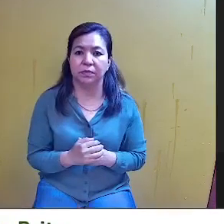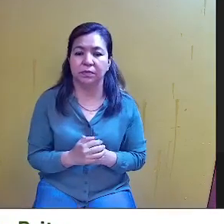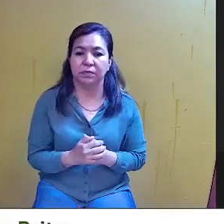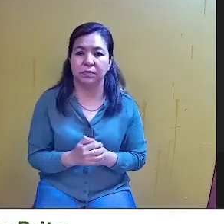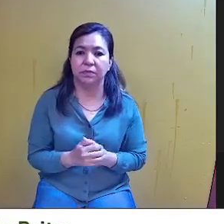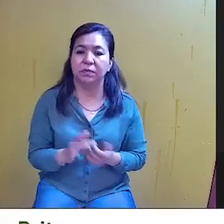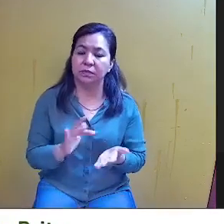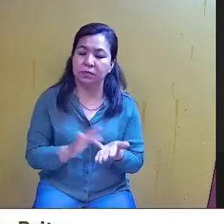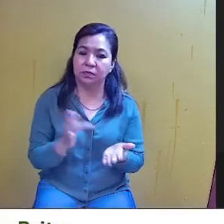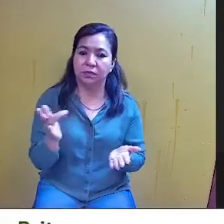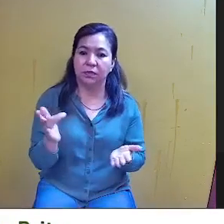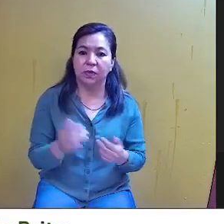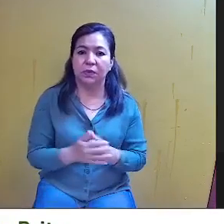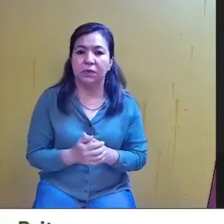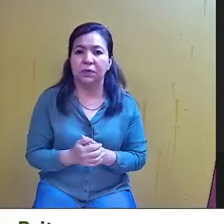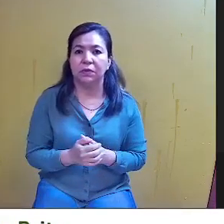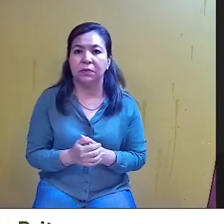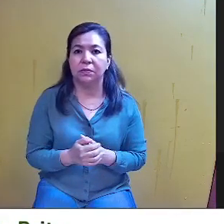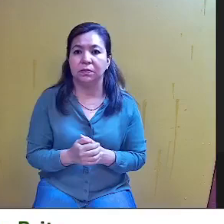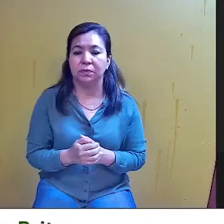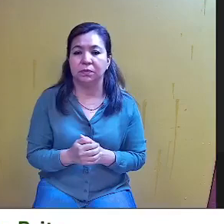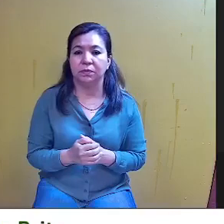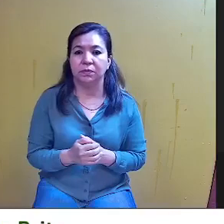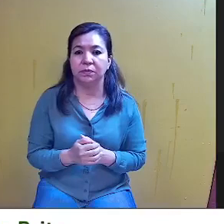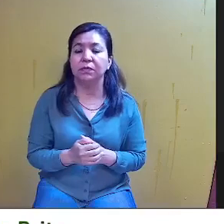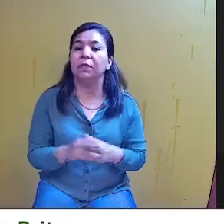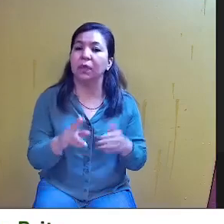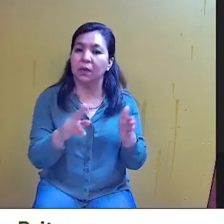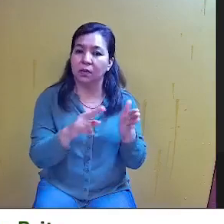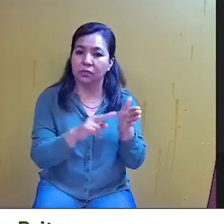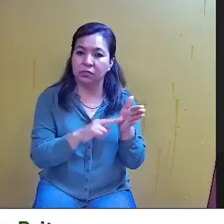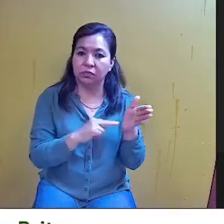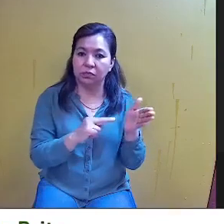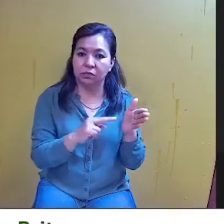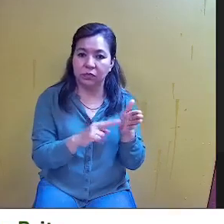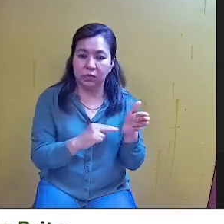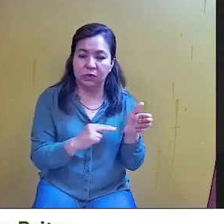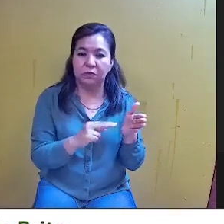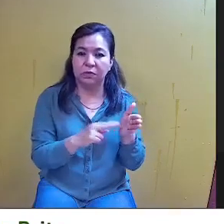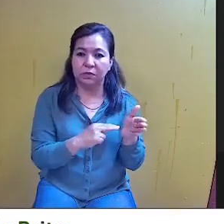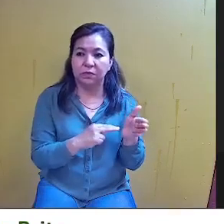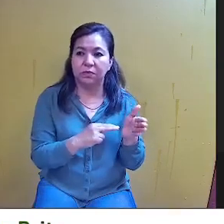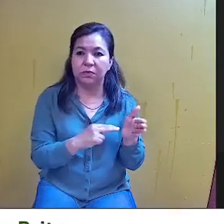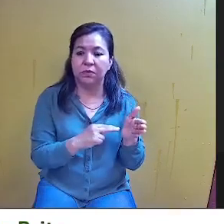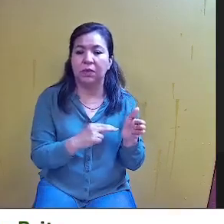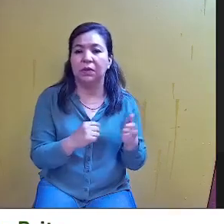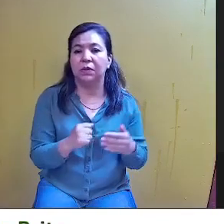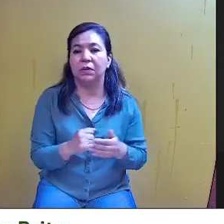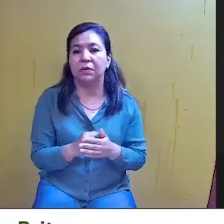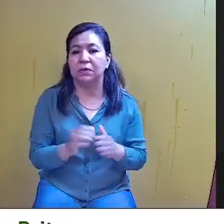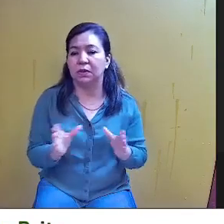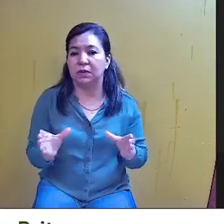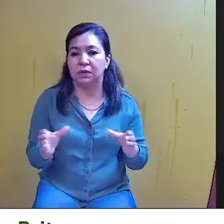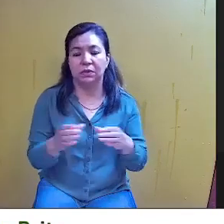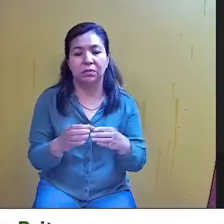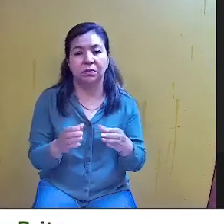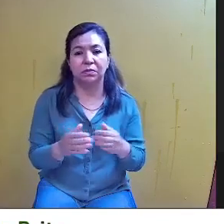Muchas gracias. En consecuencia, sírvase recabar las firmas a la conclusión de la presente sesión